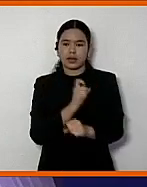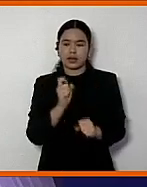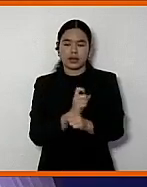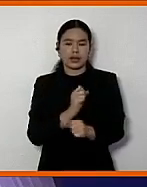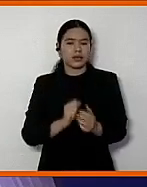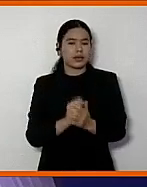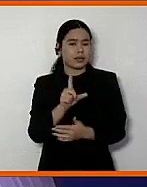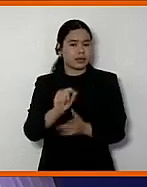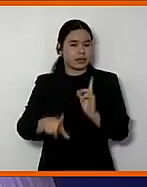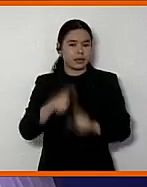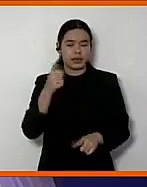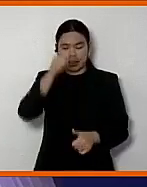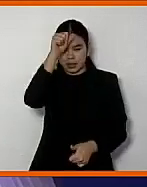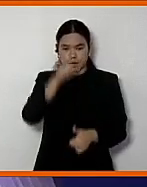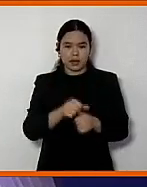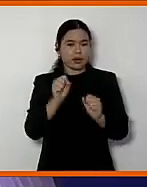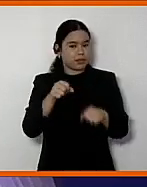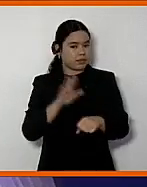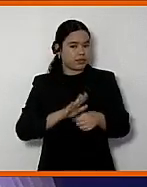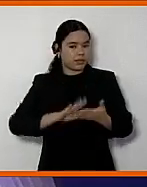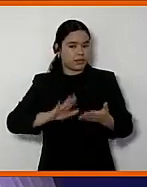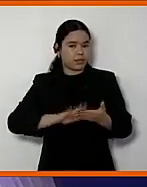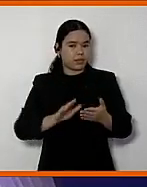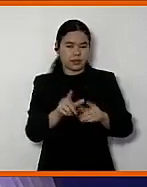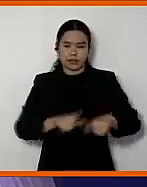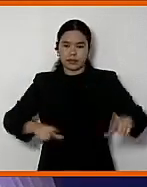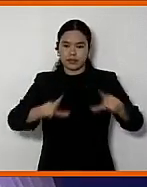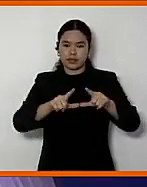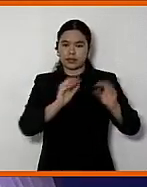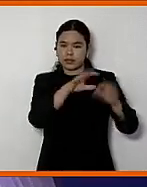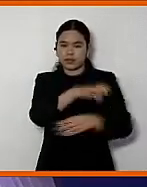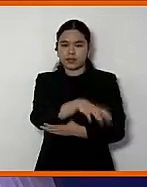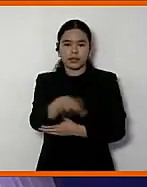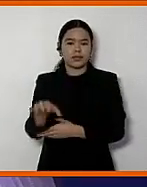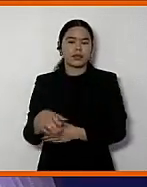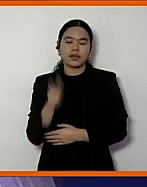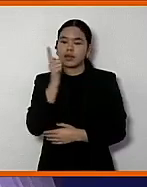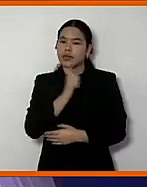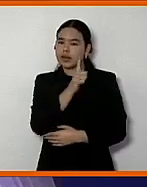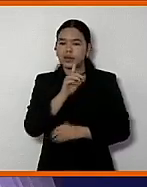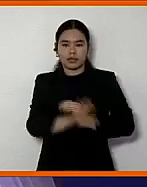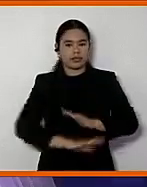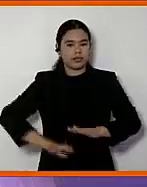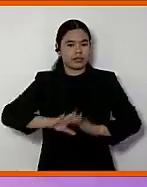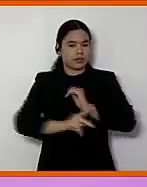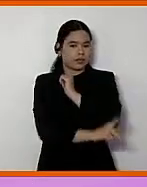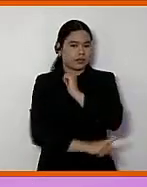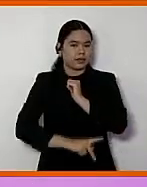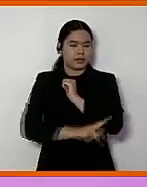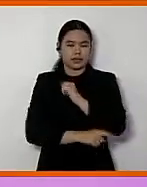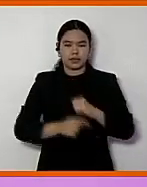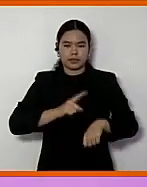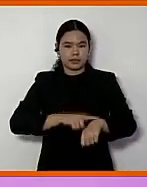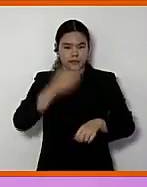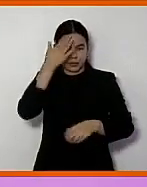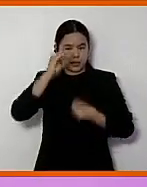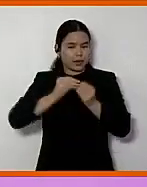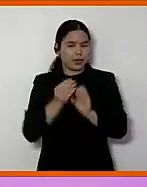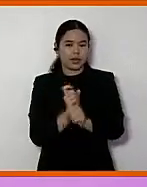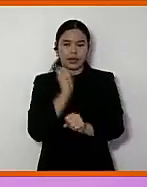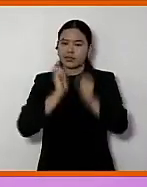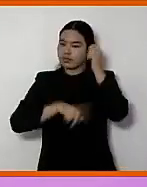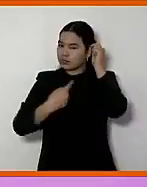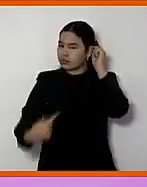20 lempiras Recuerda que puedes comprarlo en cualquier punto de venta loto a nivel nacional se deseo suerte se viene su primer dígito para diario